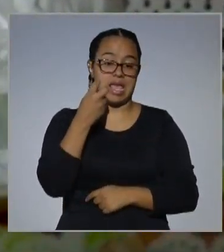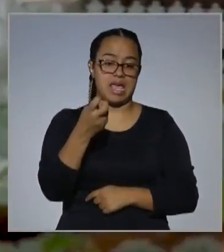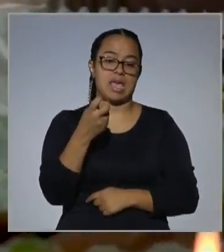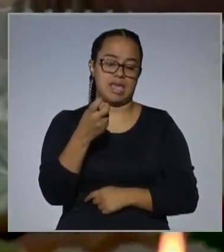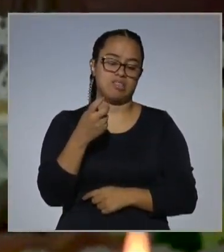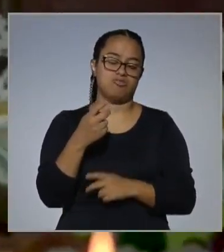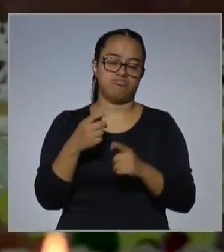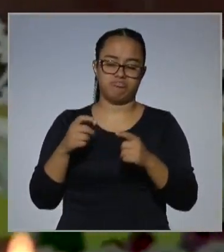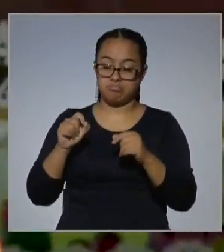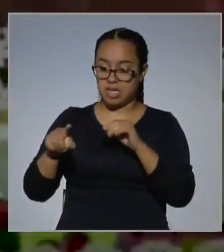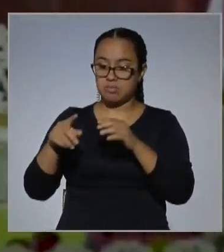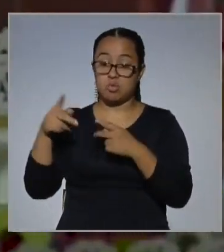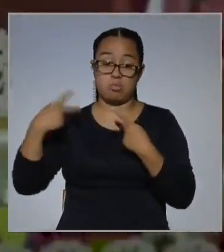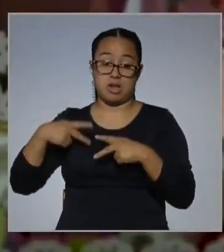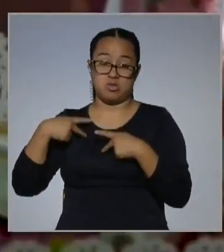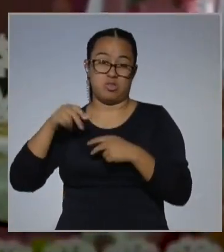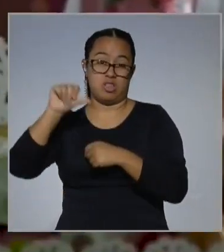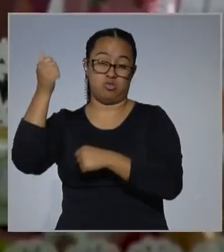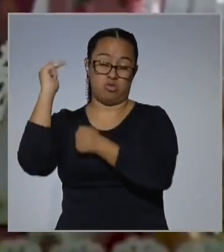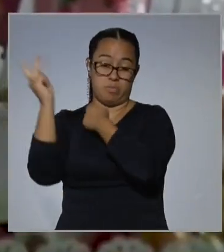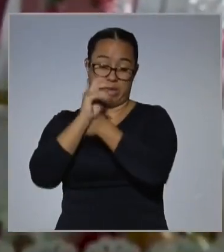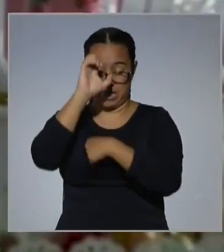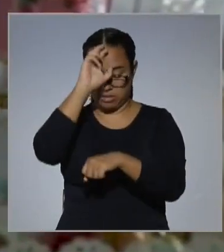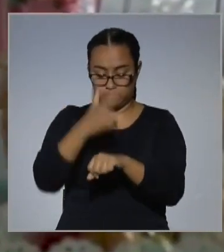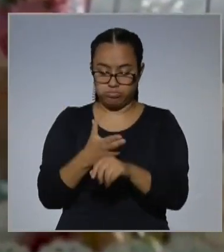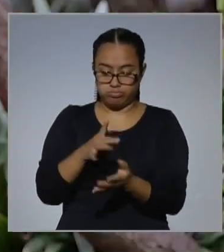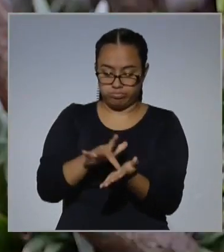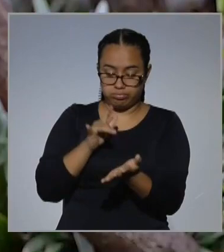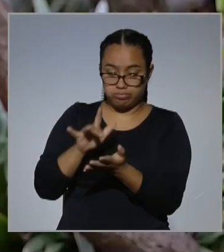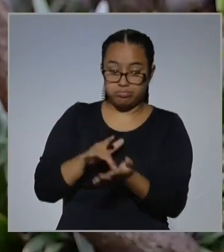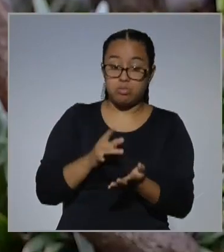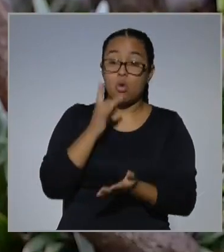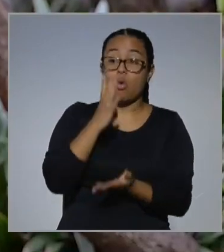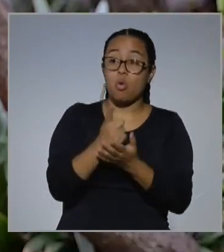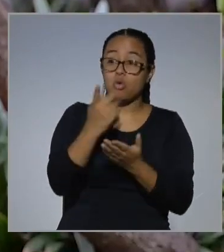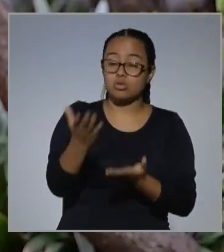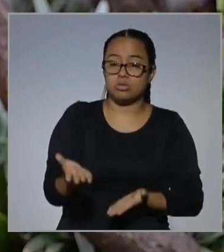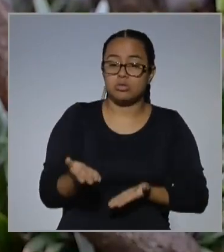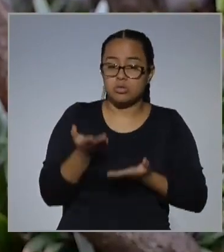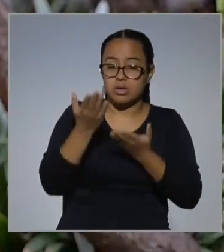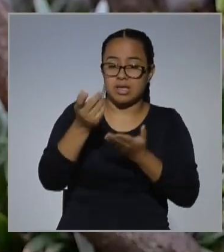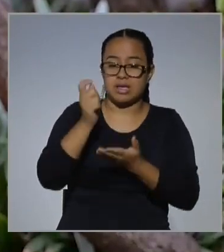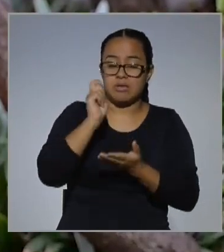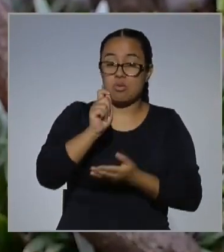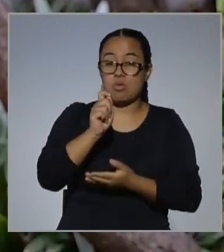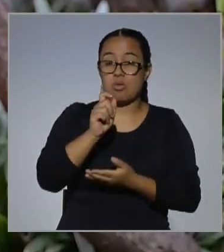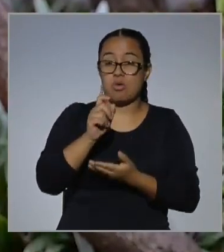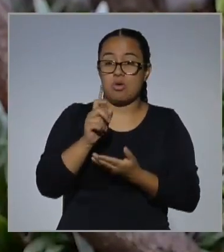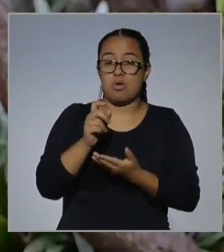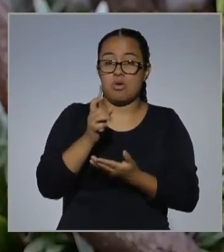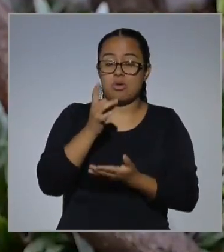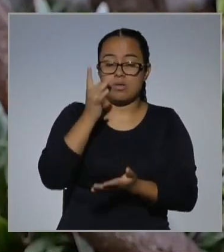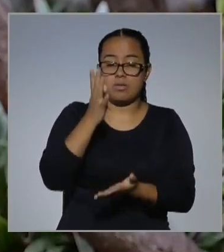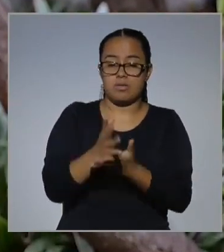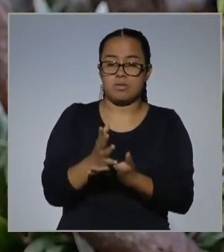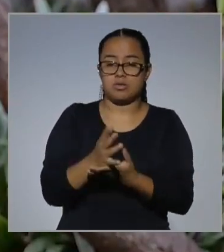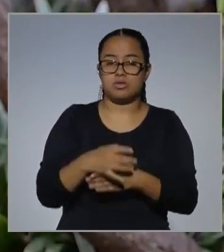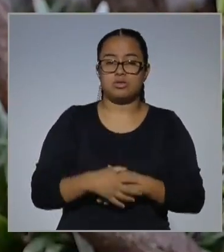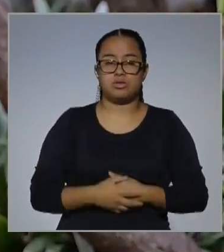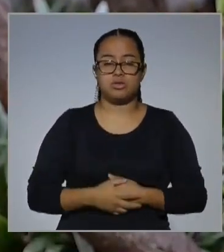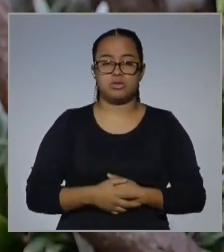fuera de las fronteras. Entonces no hay una única forma de poner un altar de muertos, no hay una única forma